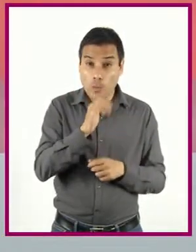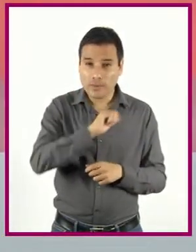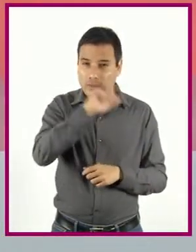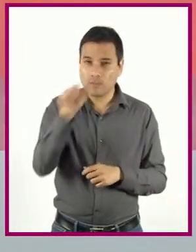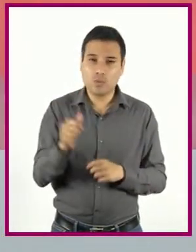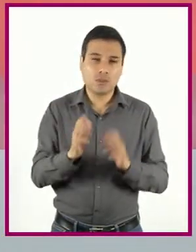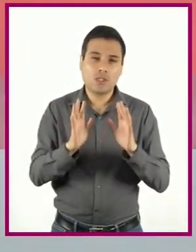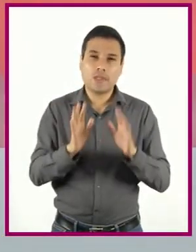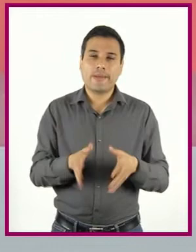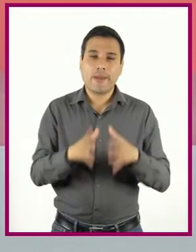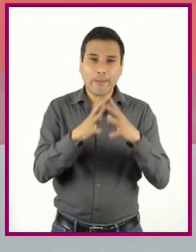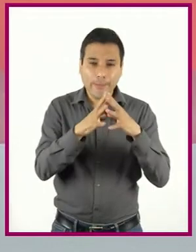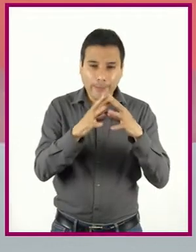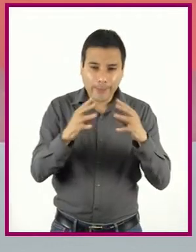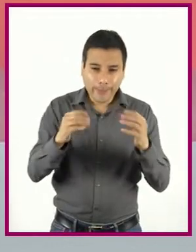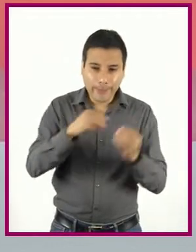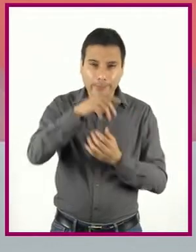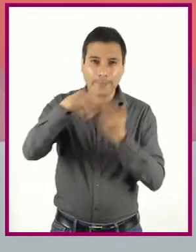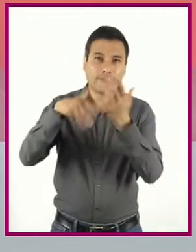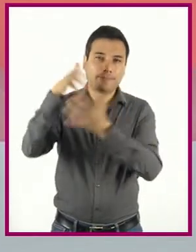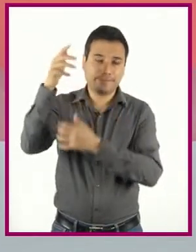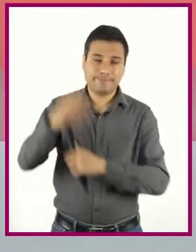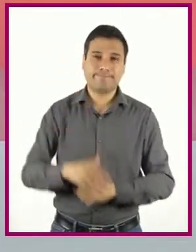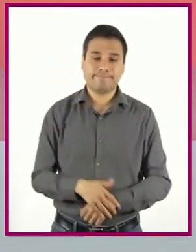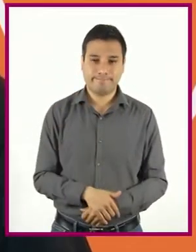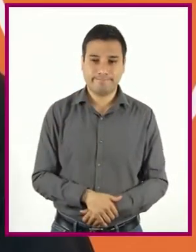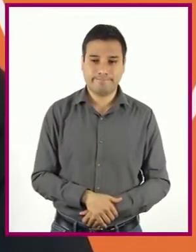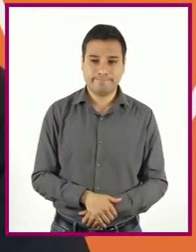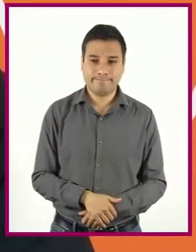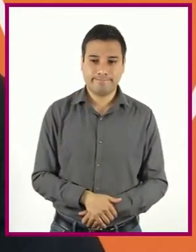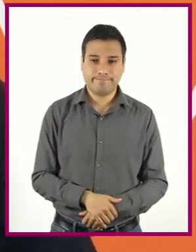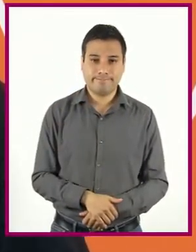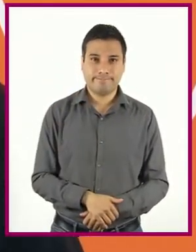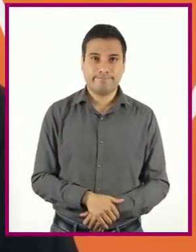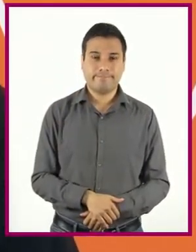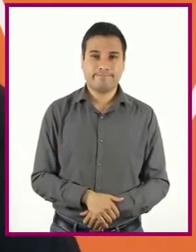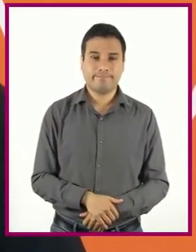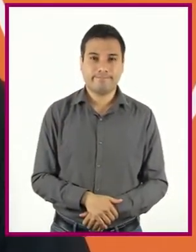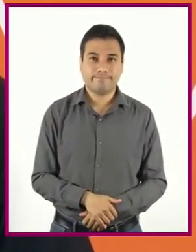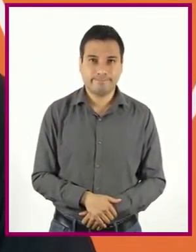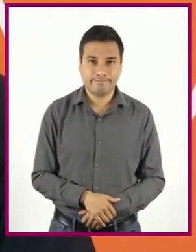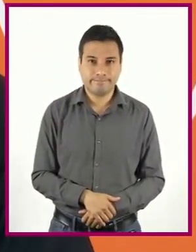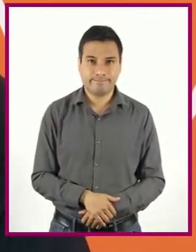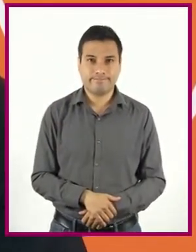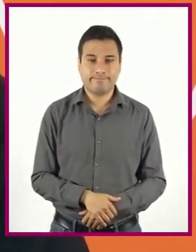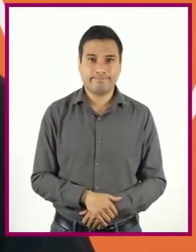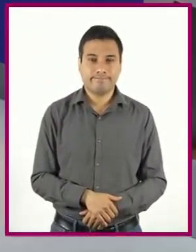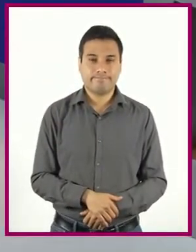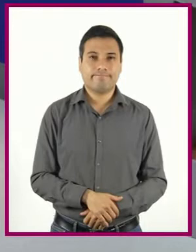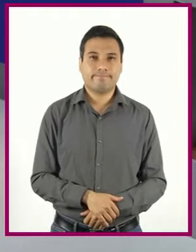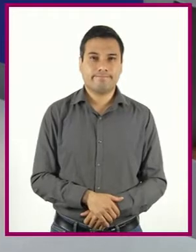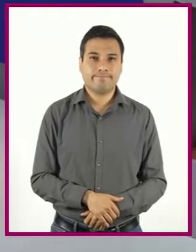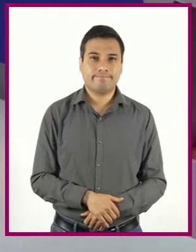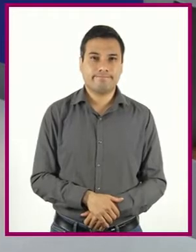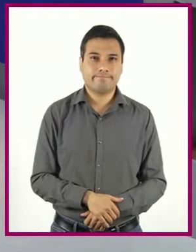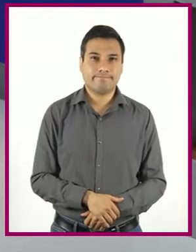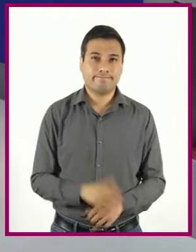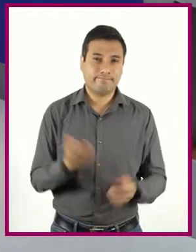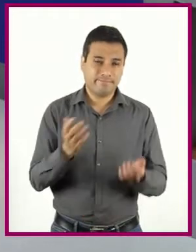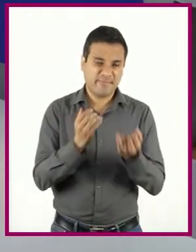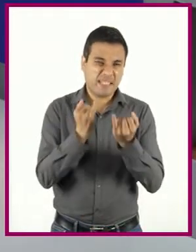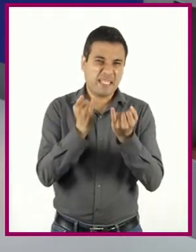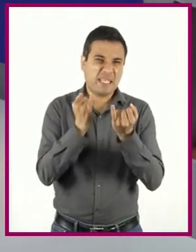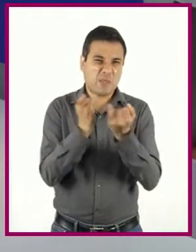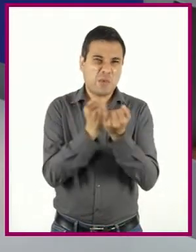evaporó sin posibilidad de una condensación. Como lo hizo un mago, según escribió Emilio